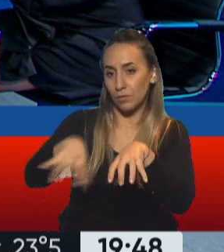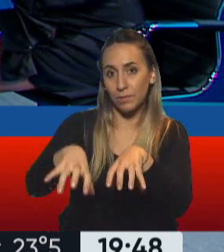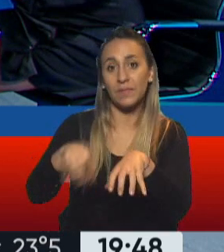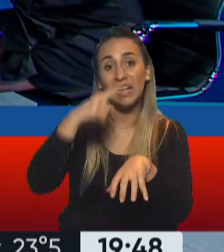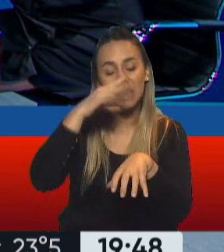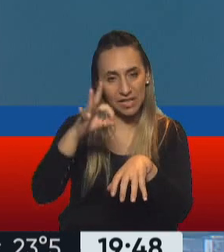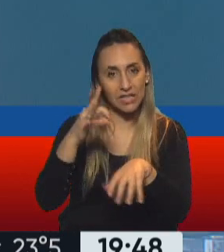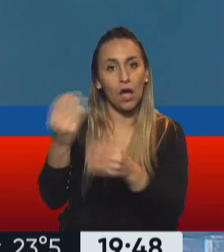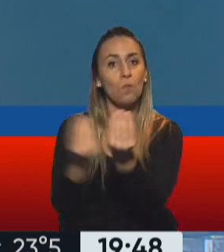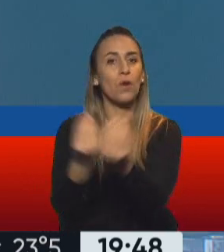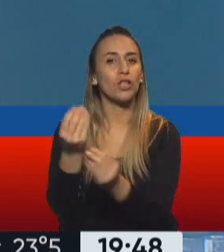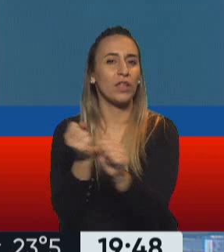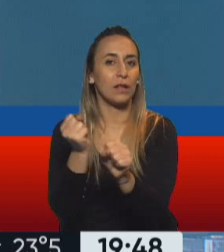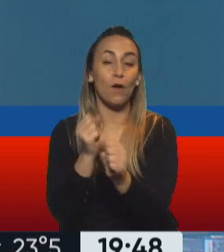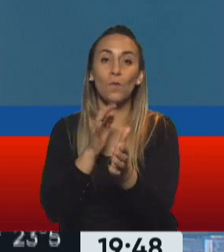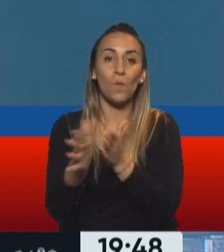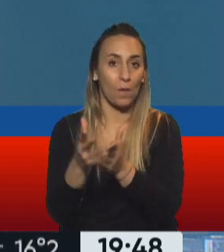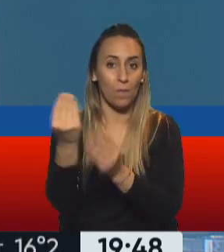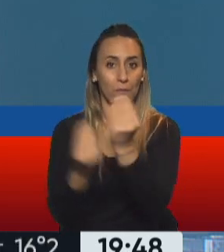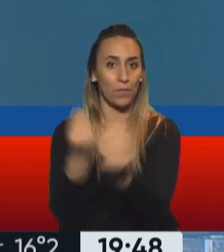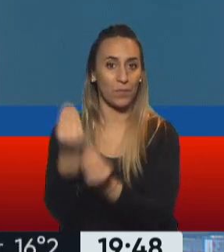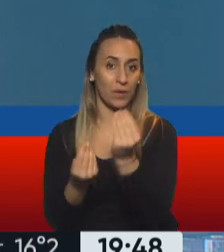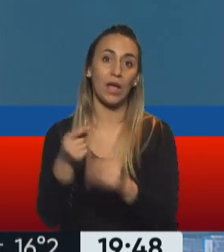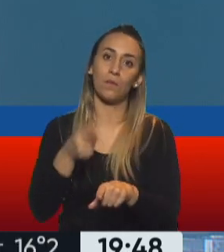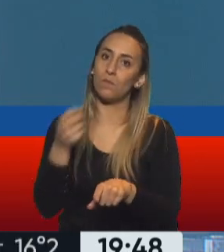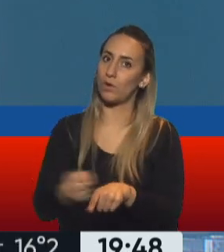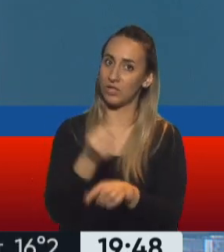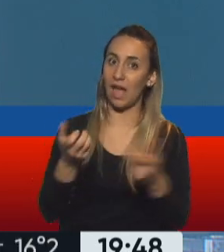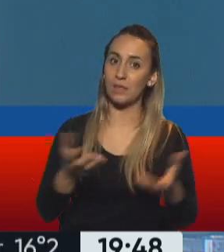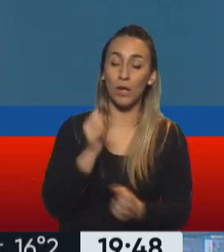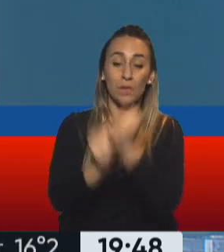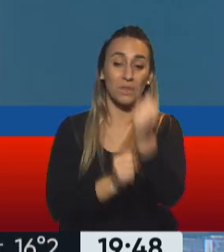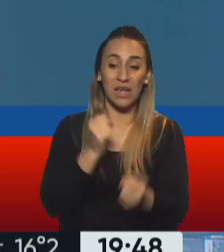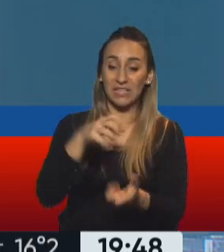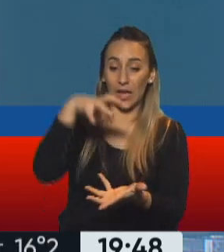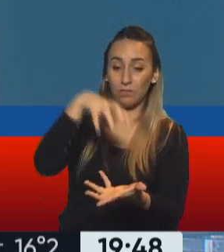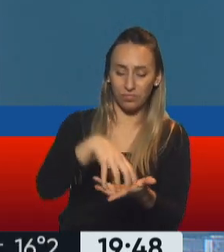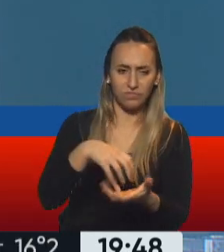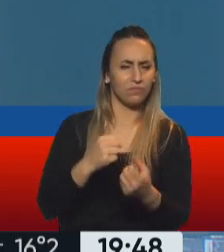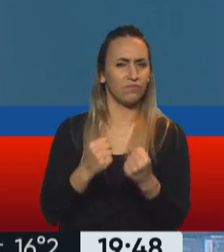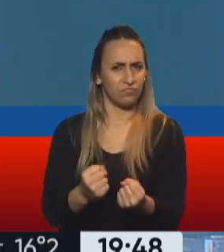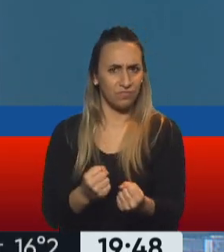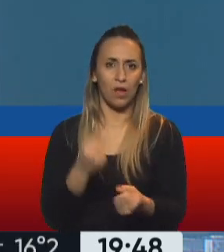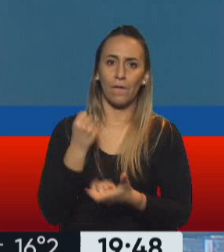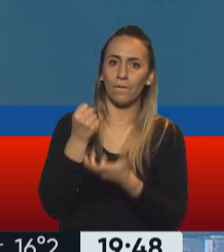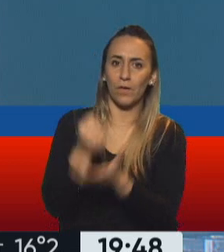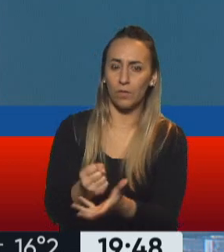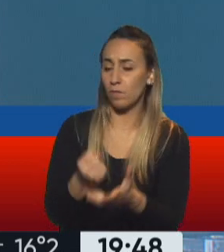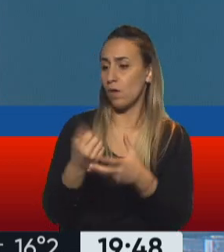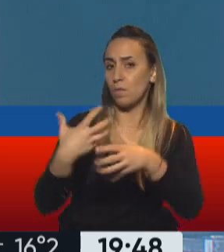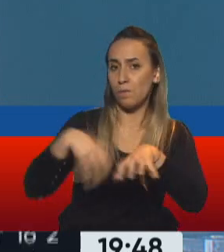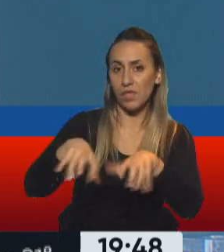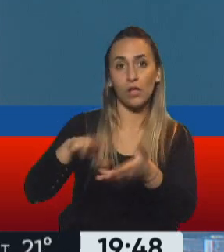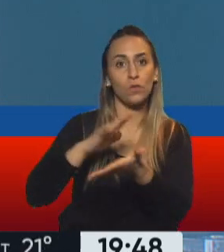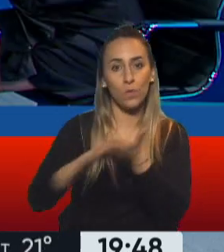visita muy importante esto es cada una de estas empresas que invierte en la argentina es una pyme que invierte que ponía un galpón nuevo que